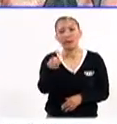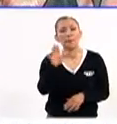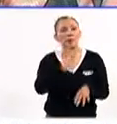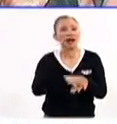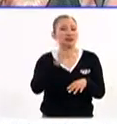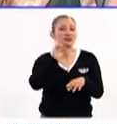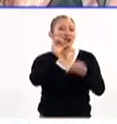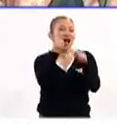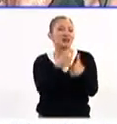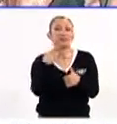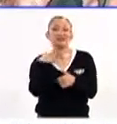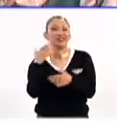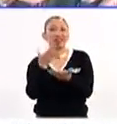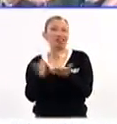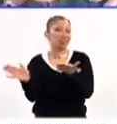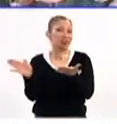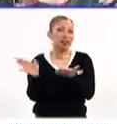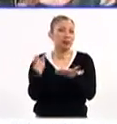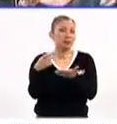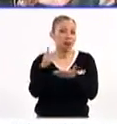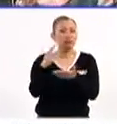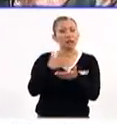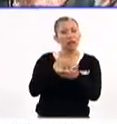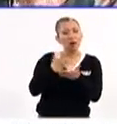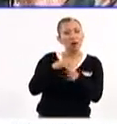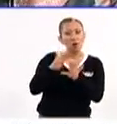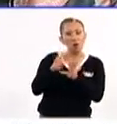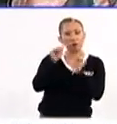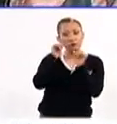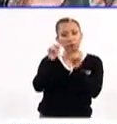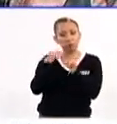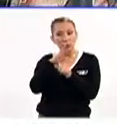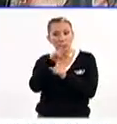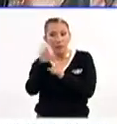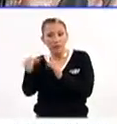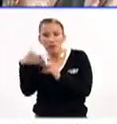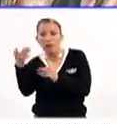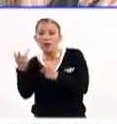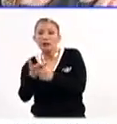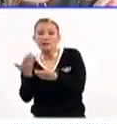más artistas que políticos, pero que sí tenía una preocupación social.